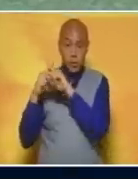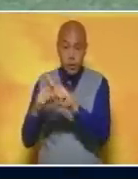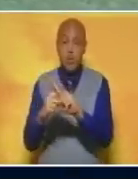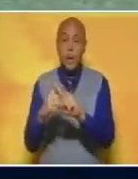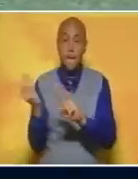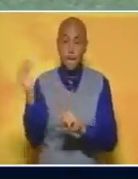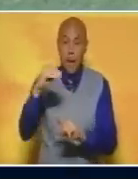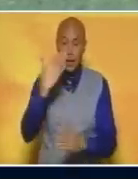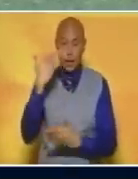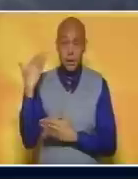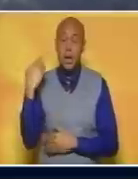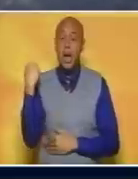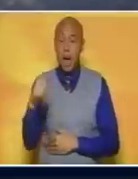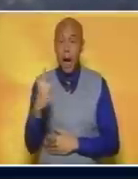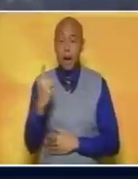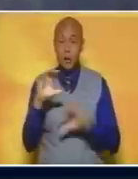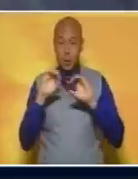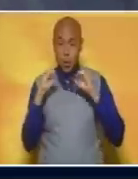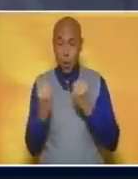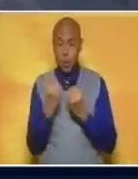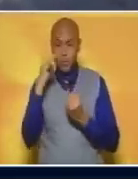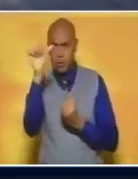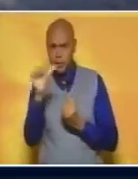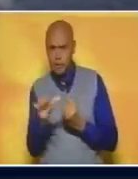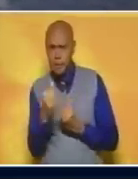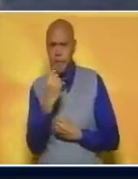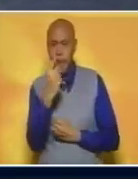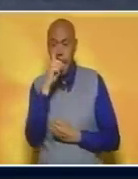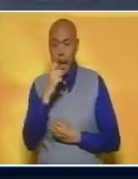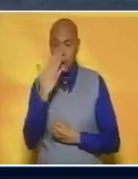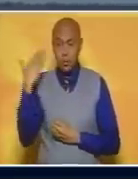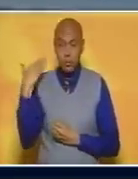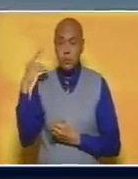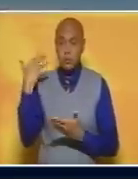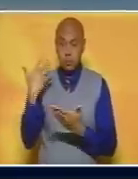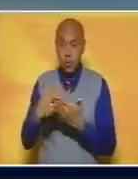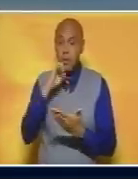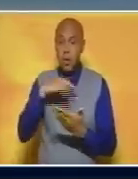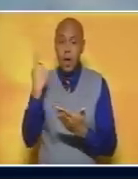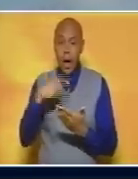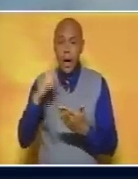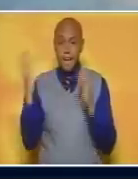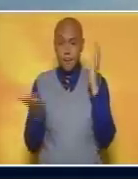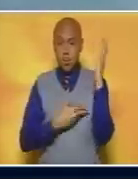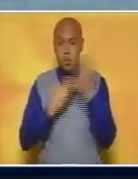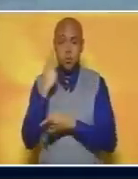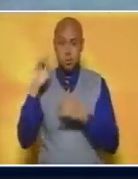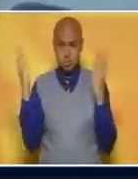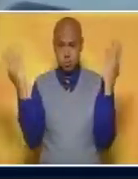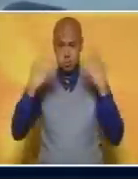2018. Según un organismo estatal, en 2019 se registraron alertas de deforestación en